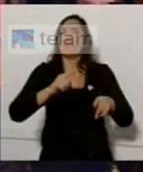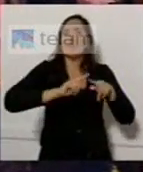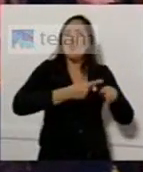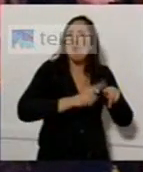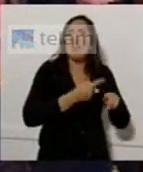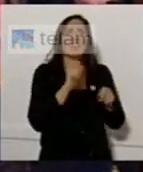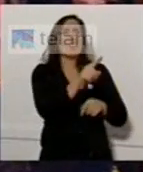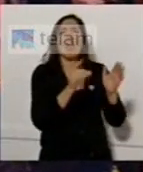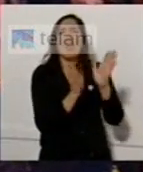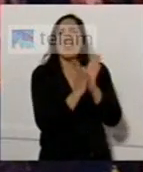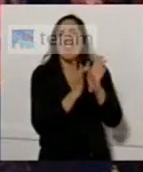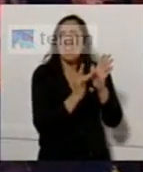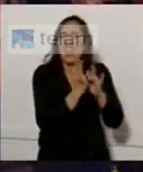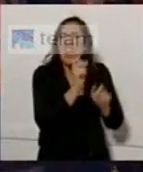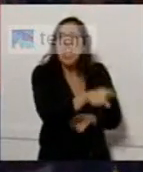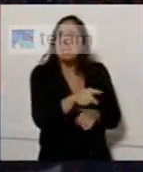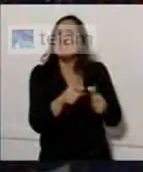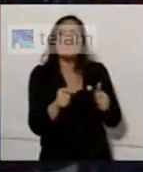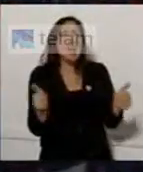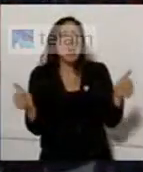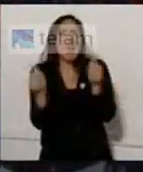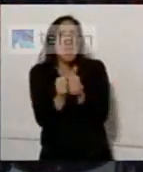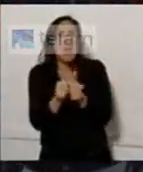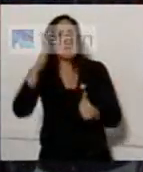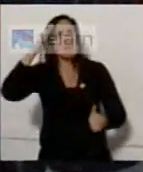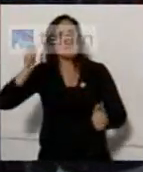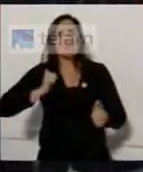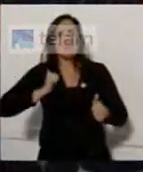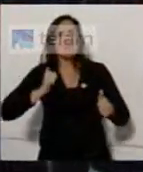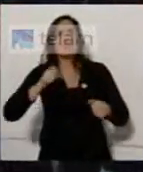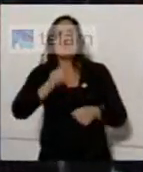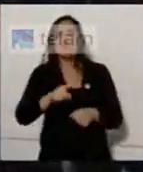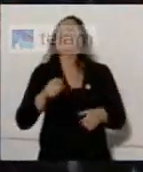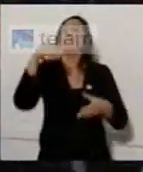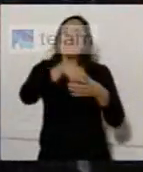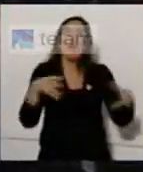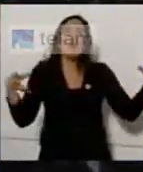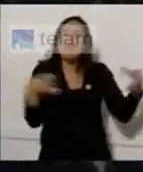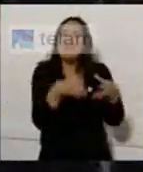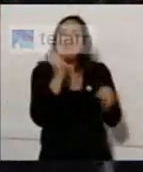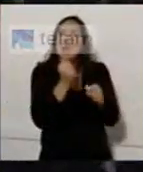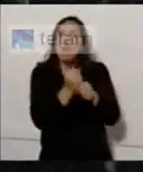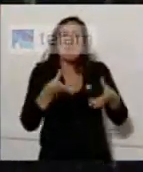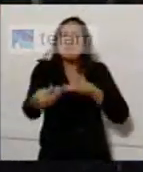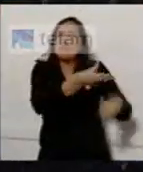las iglesias, junto a los hombres de las Fuerzas Armadas, porque